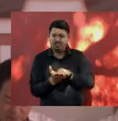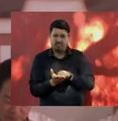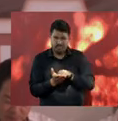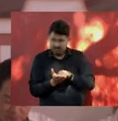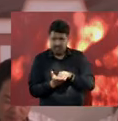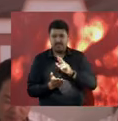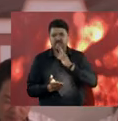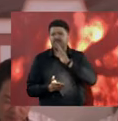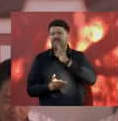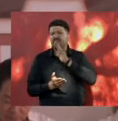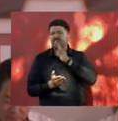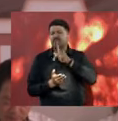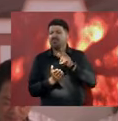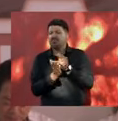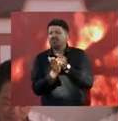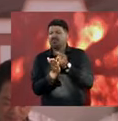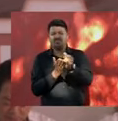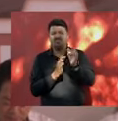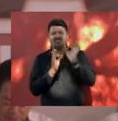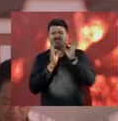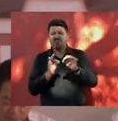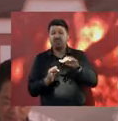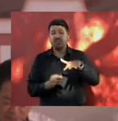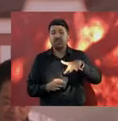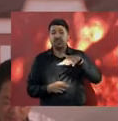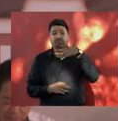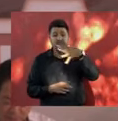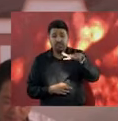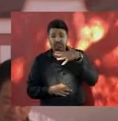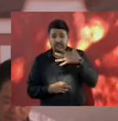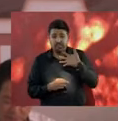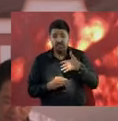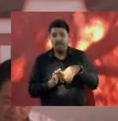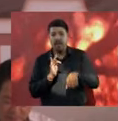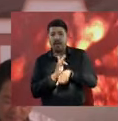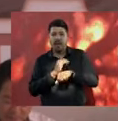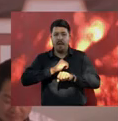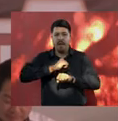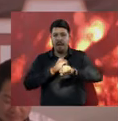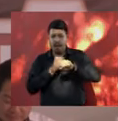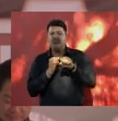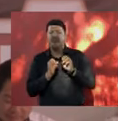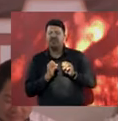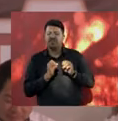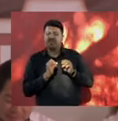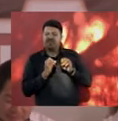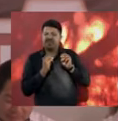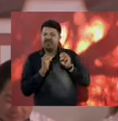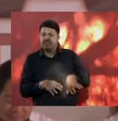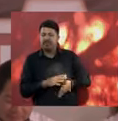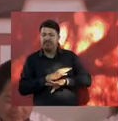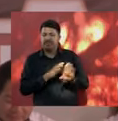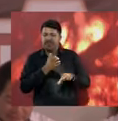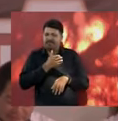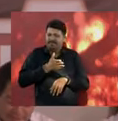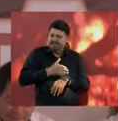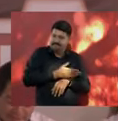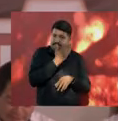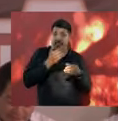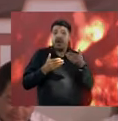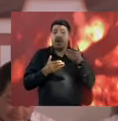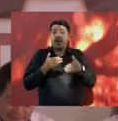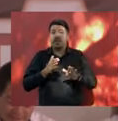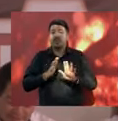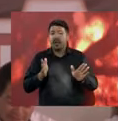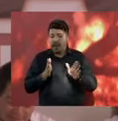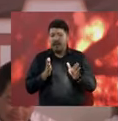dejar atrás el pasado de corrupción y de privilegios. Y decidió que llegara quien hoy